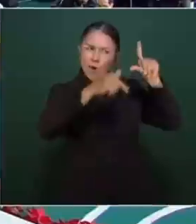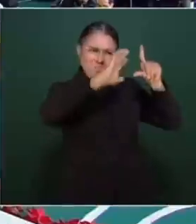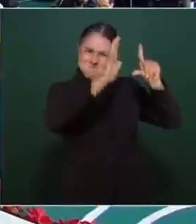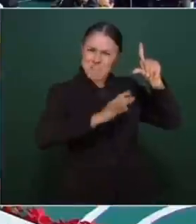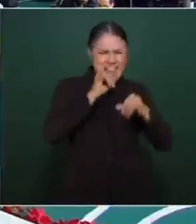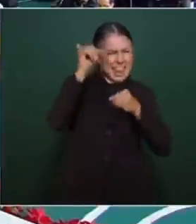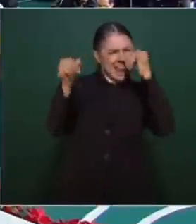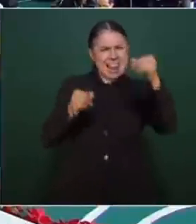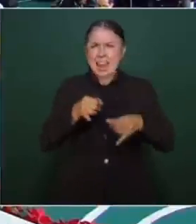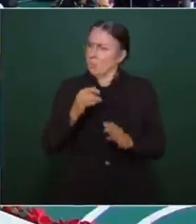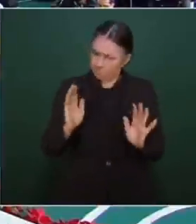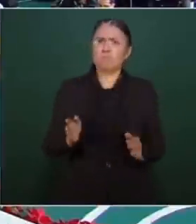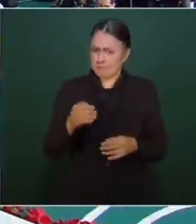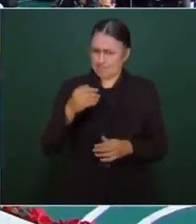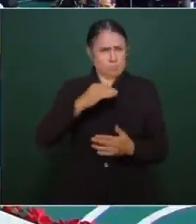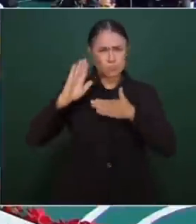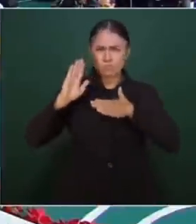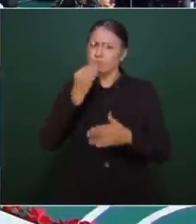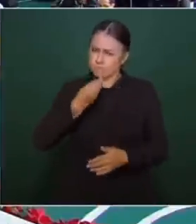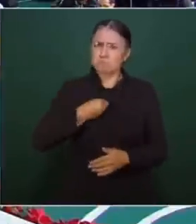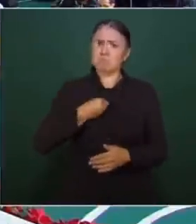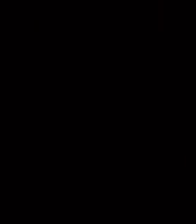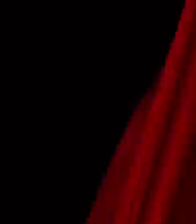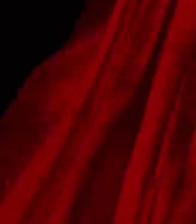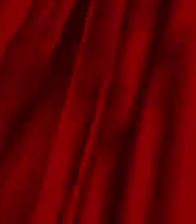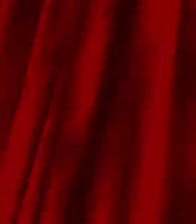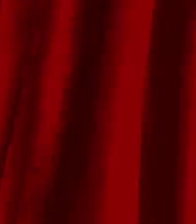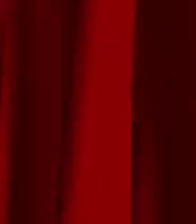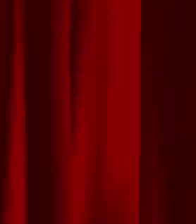apartadas, y no van a faltar los médicos, y vamos a mejorar el sistema de salud.